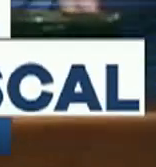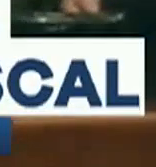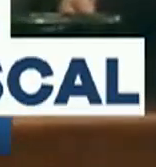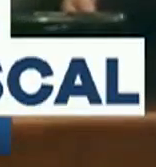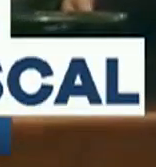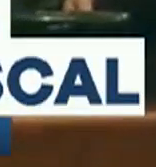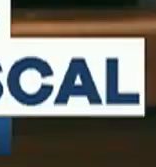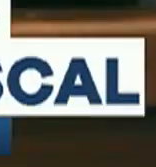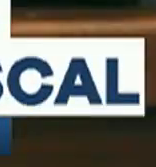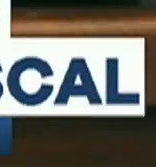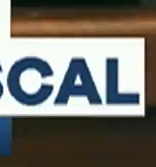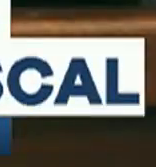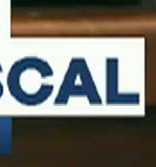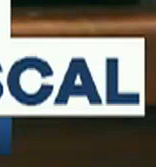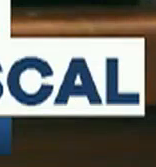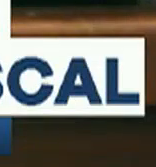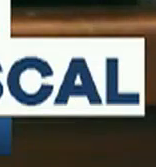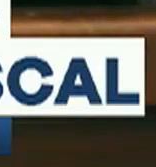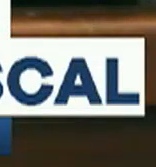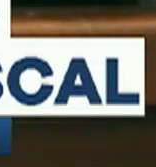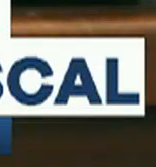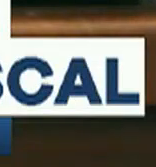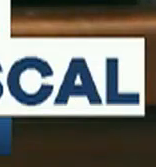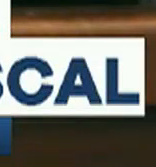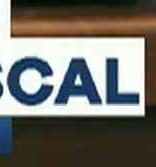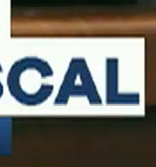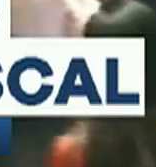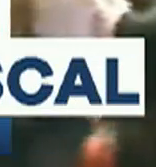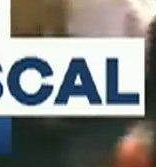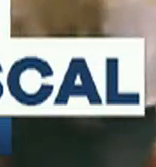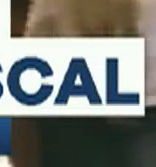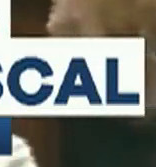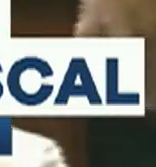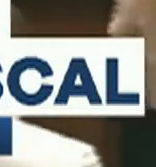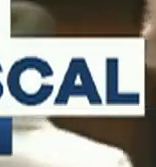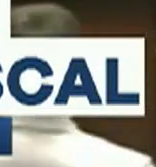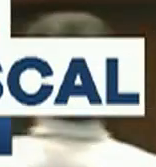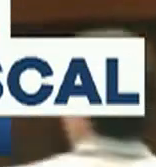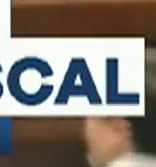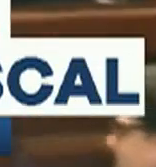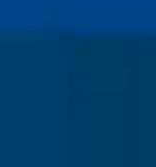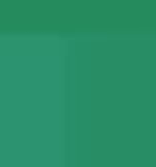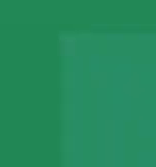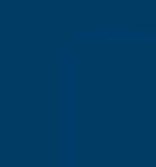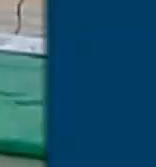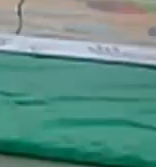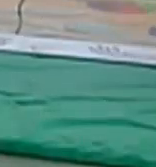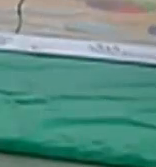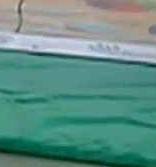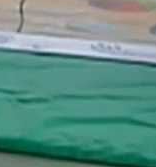Diana Salazar fue posesionada por la Asamblea Nacional como la nueva fiscal general del Estado.